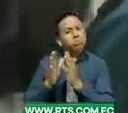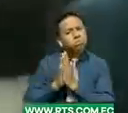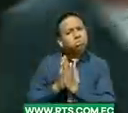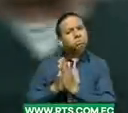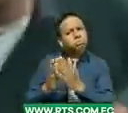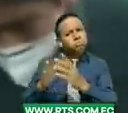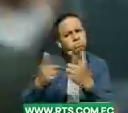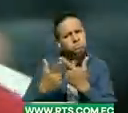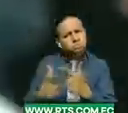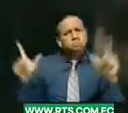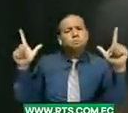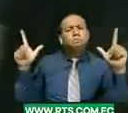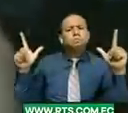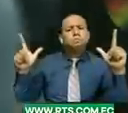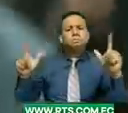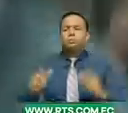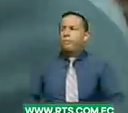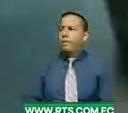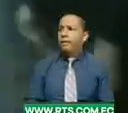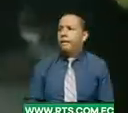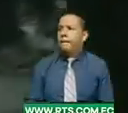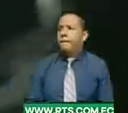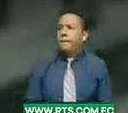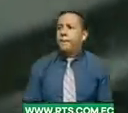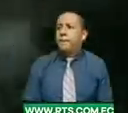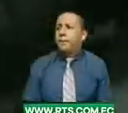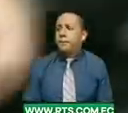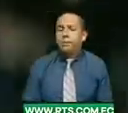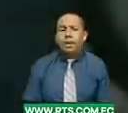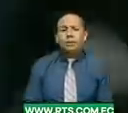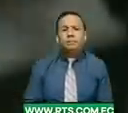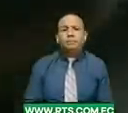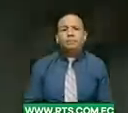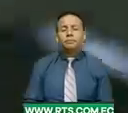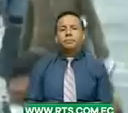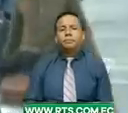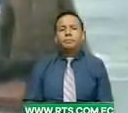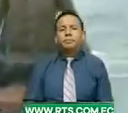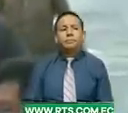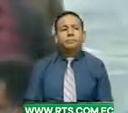nacional. Vamos, para allá, corre. Ven para acá.